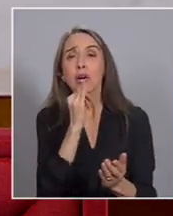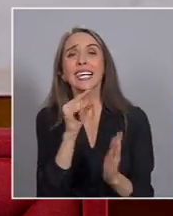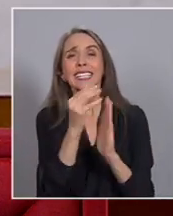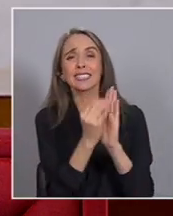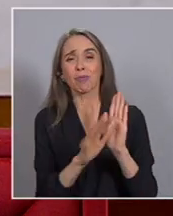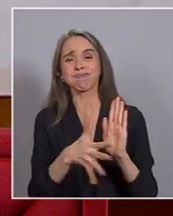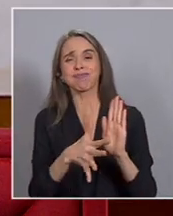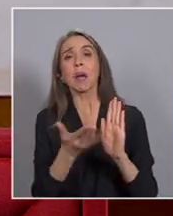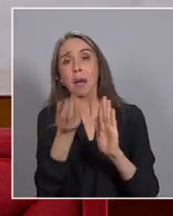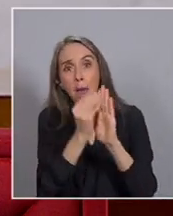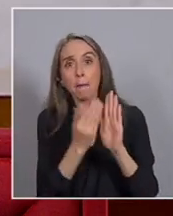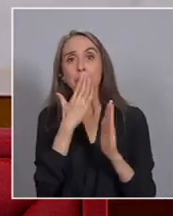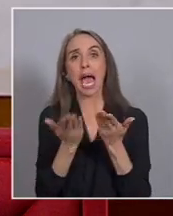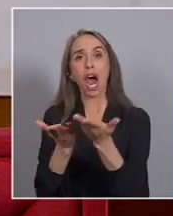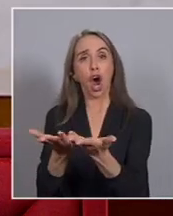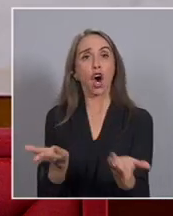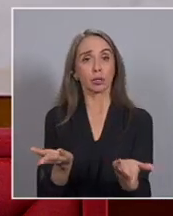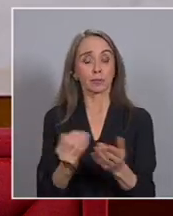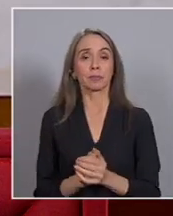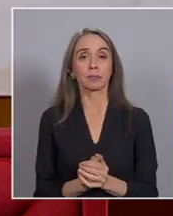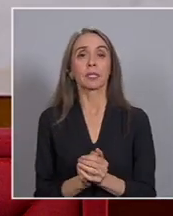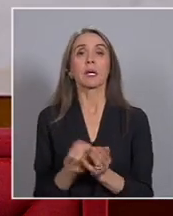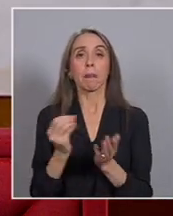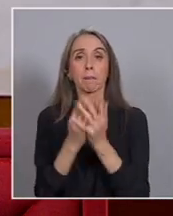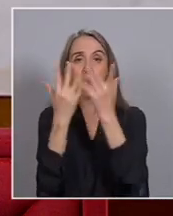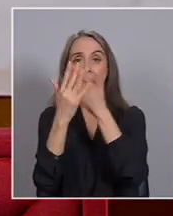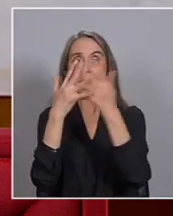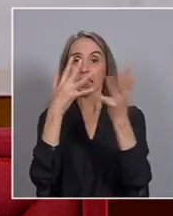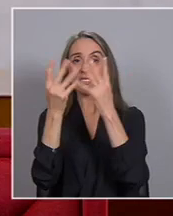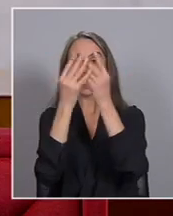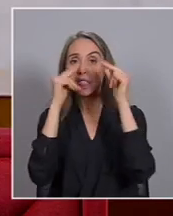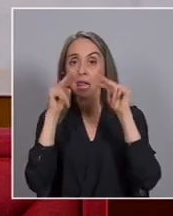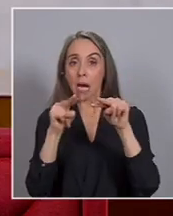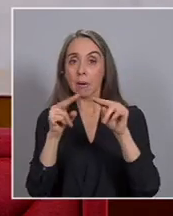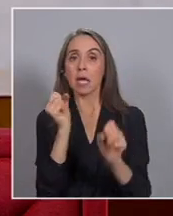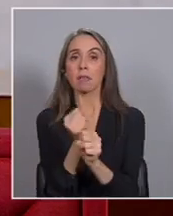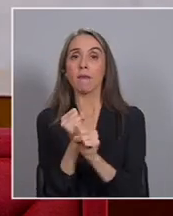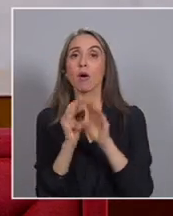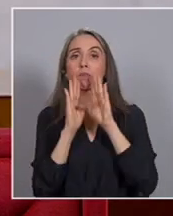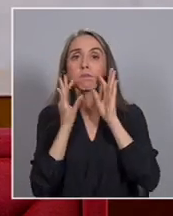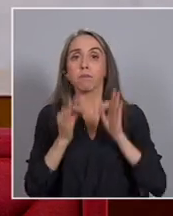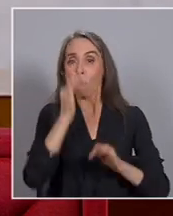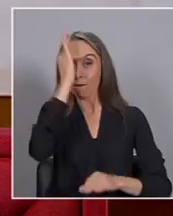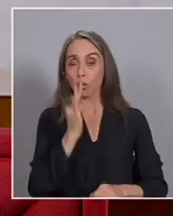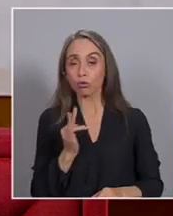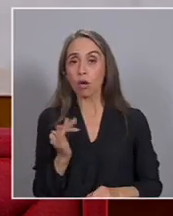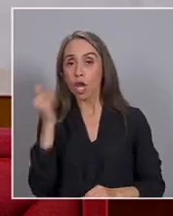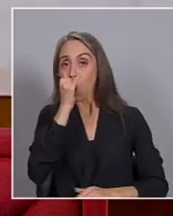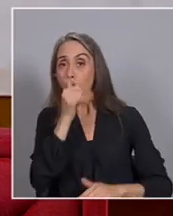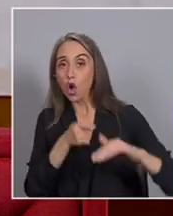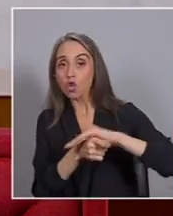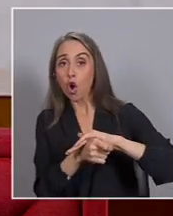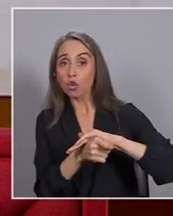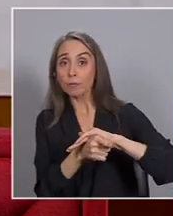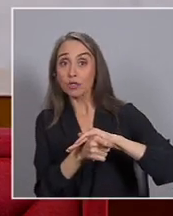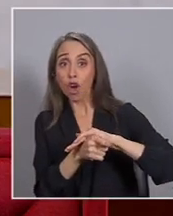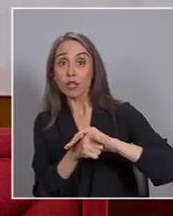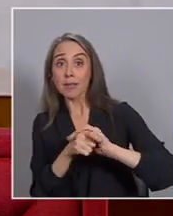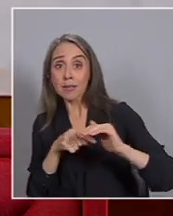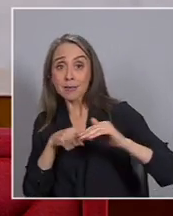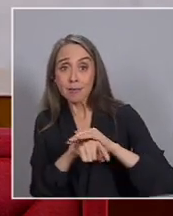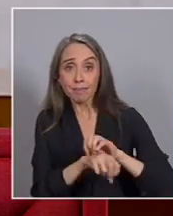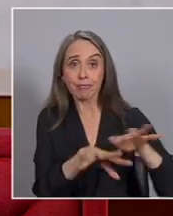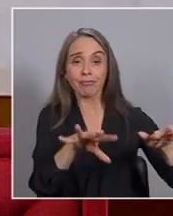mejorar eso. Vamos a avanzar también con más transparencia y más probidad, porque la corrupción cuando entra cuesta mucho que